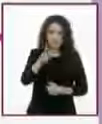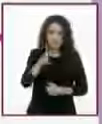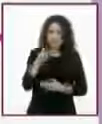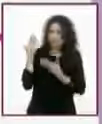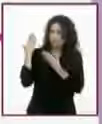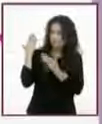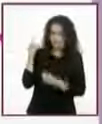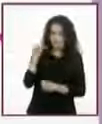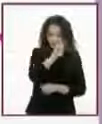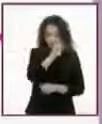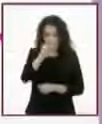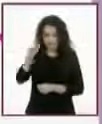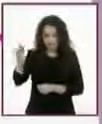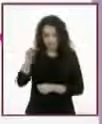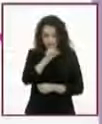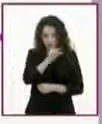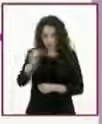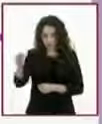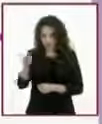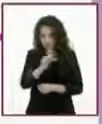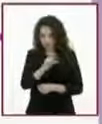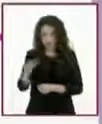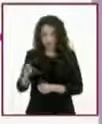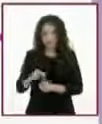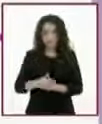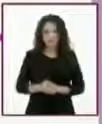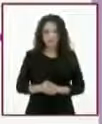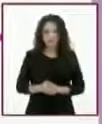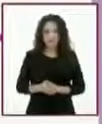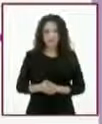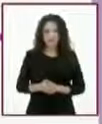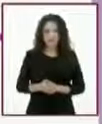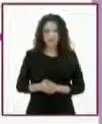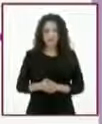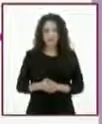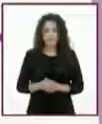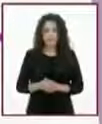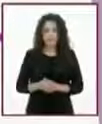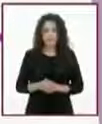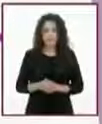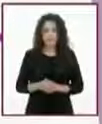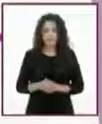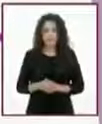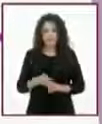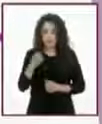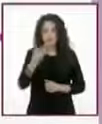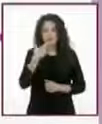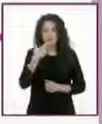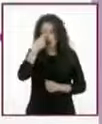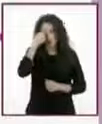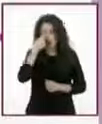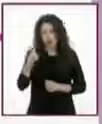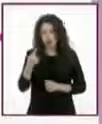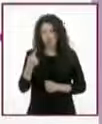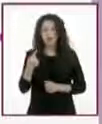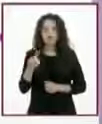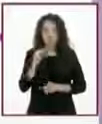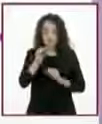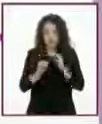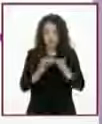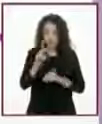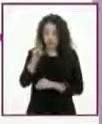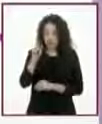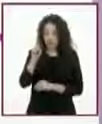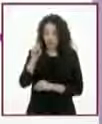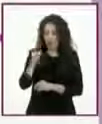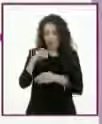Aquí, el adverbio además y la frase por otra parte se usaron para agregar datos sobre el tema,